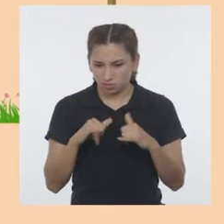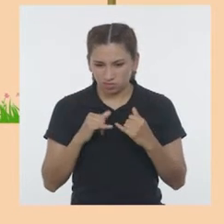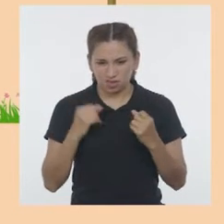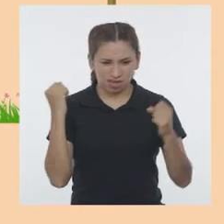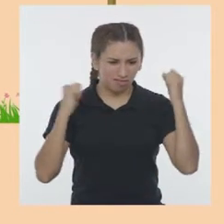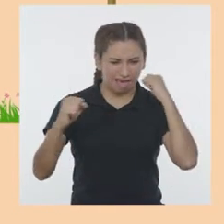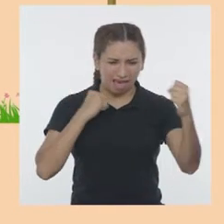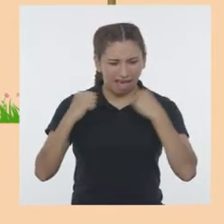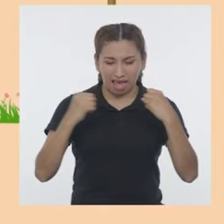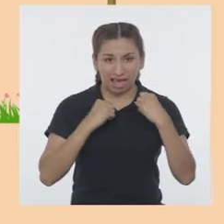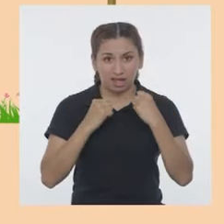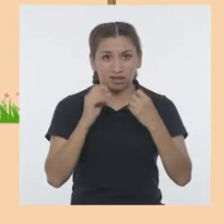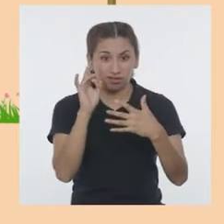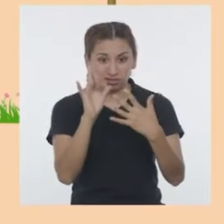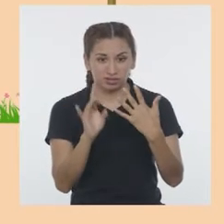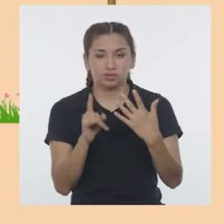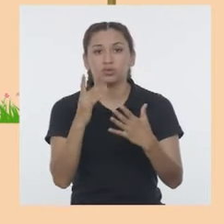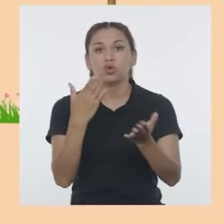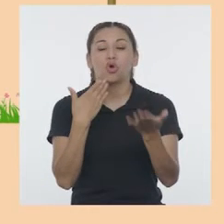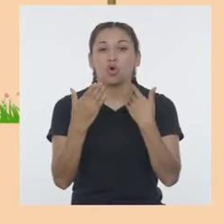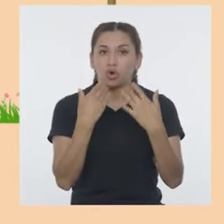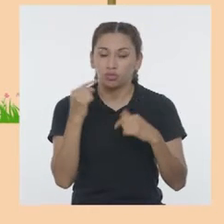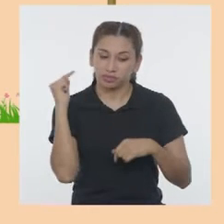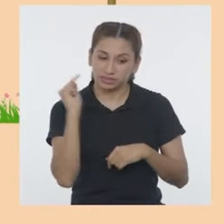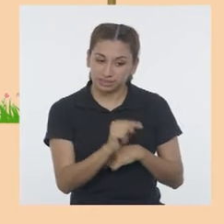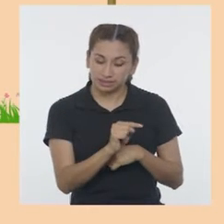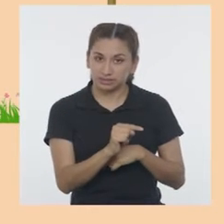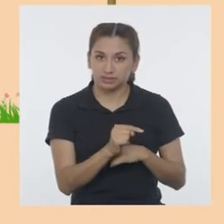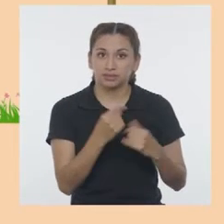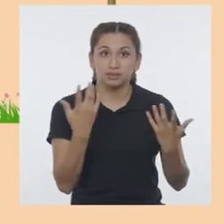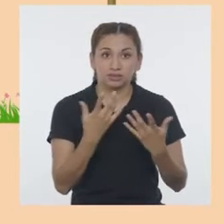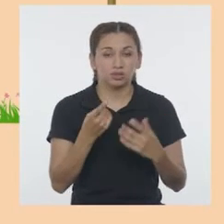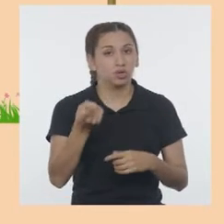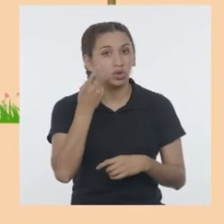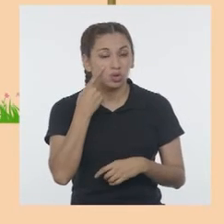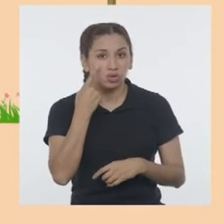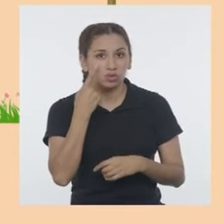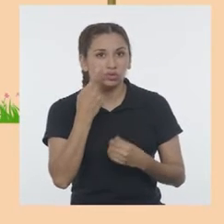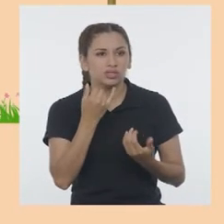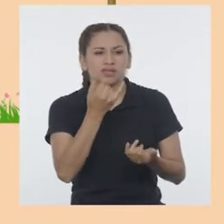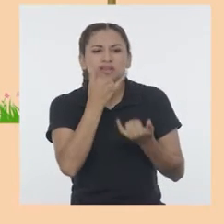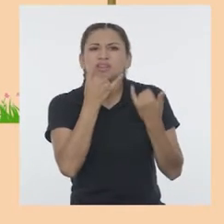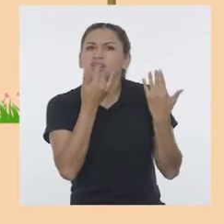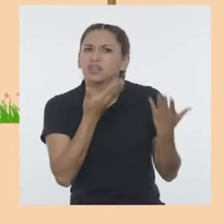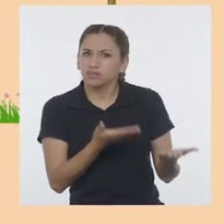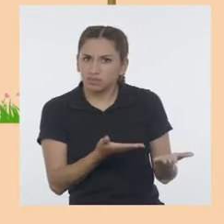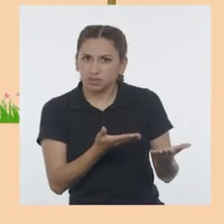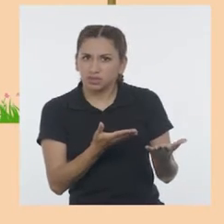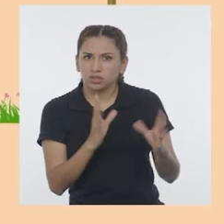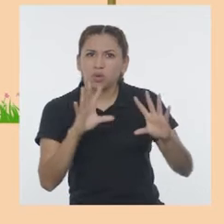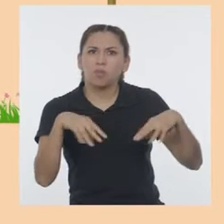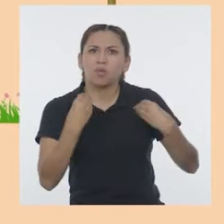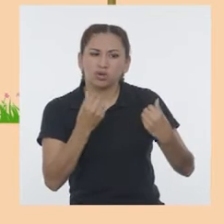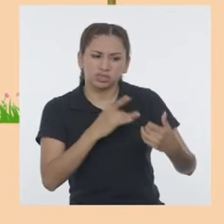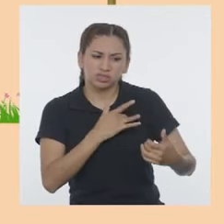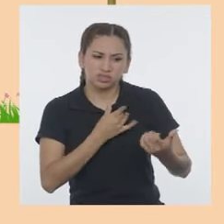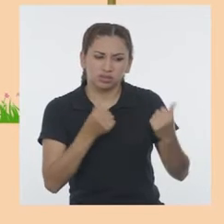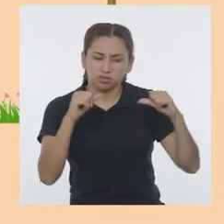jugar, agresividad o etcétera, conversa con él o ella para conocer qué le pasa o afecta.